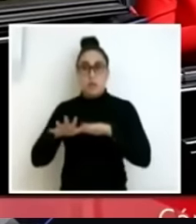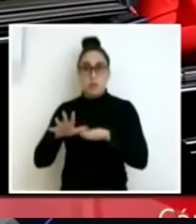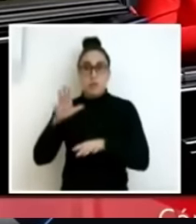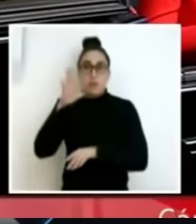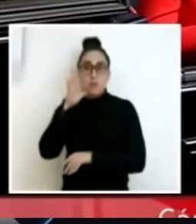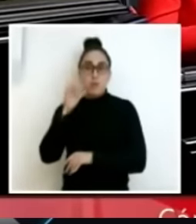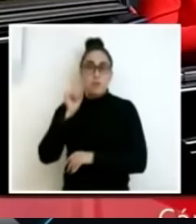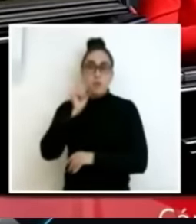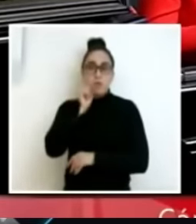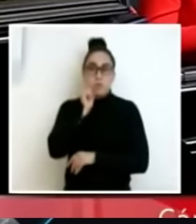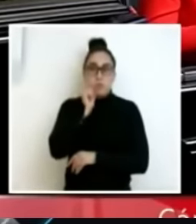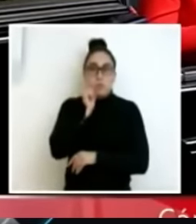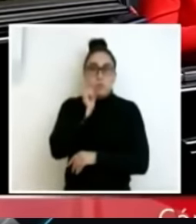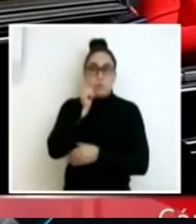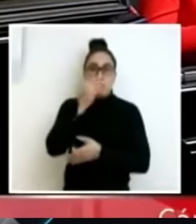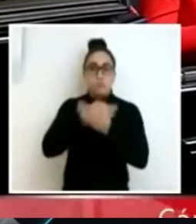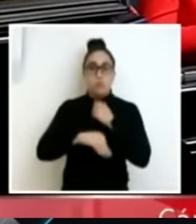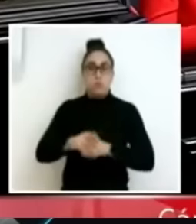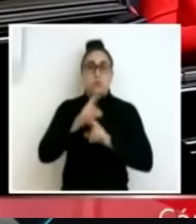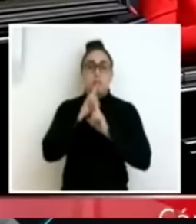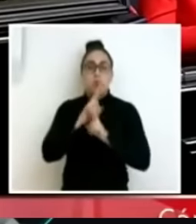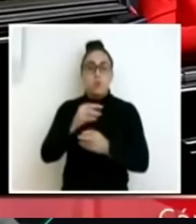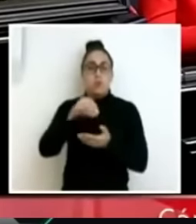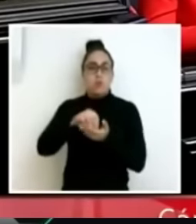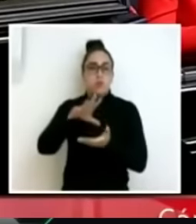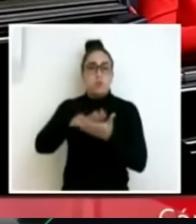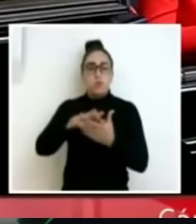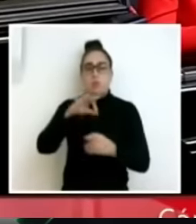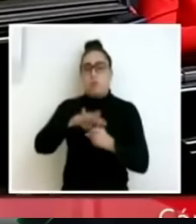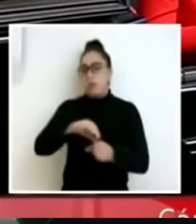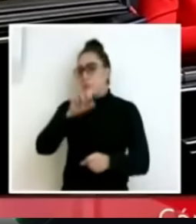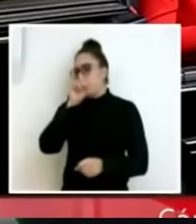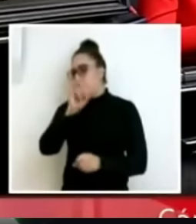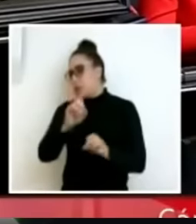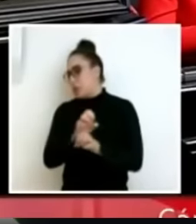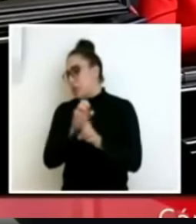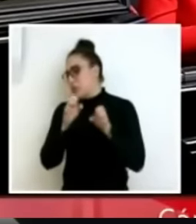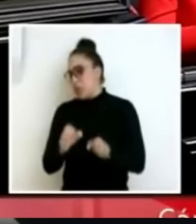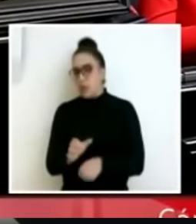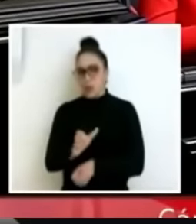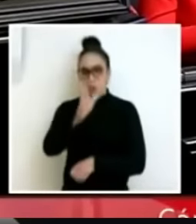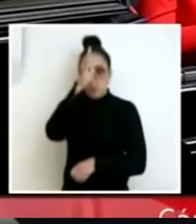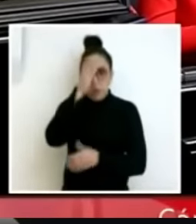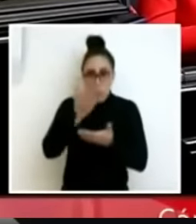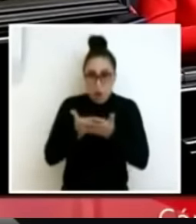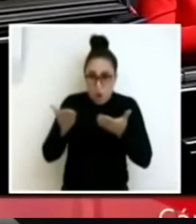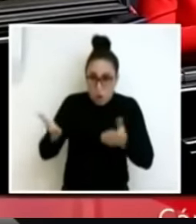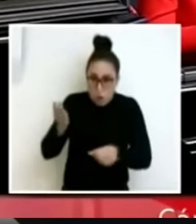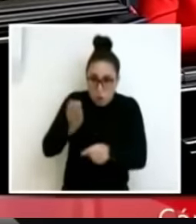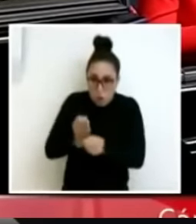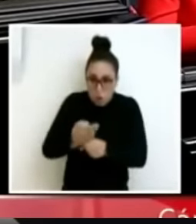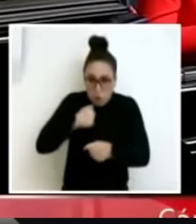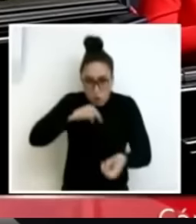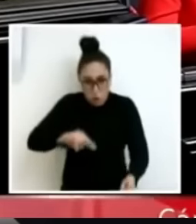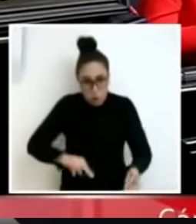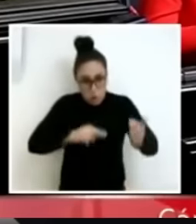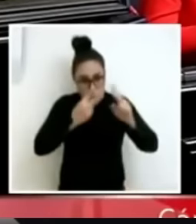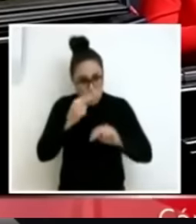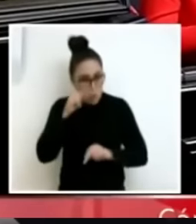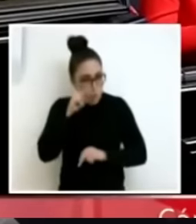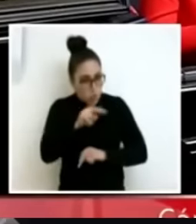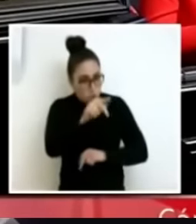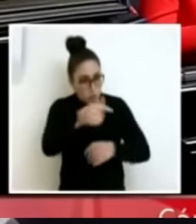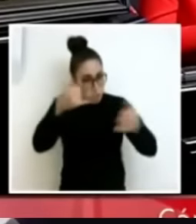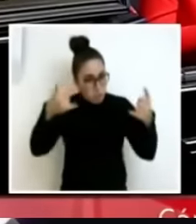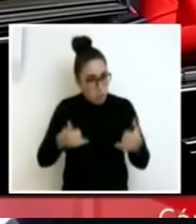de manera unánime. Y esos mismos son los que hoy se oponen. Pero en realidad